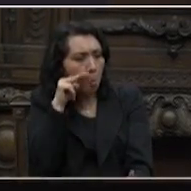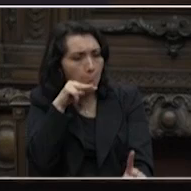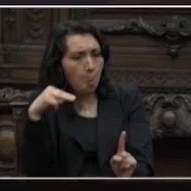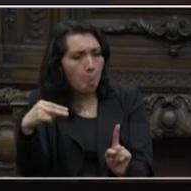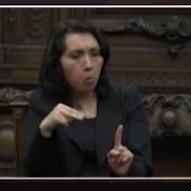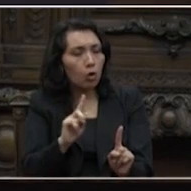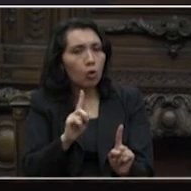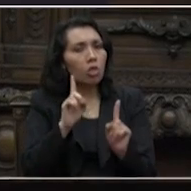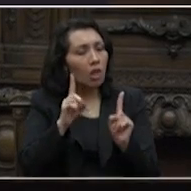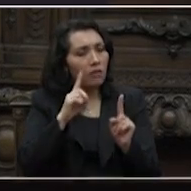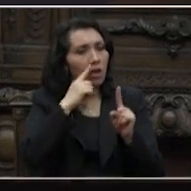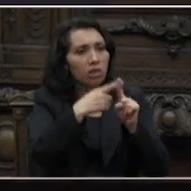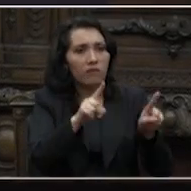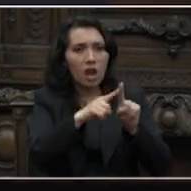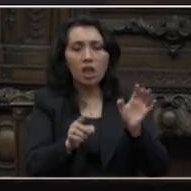del sujeto.